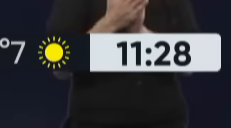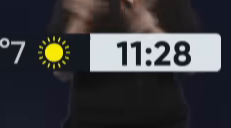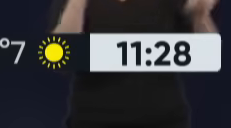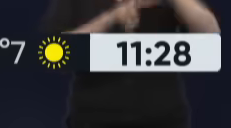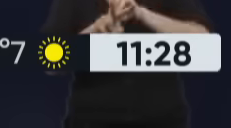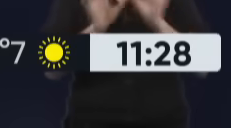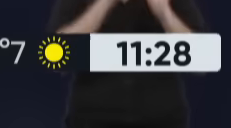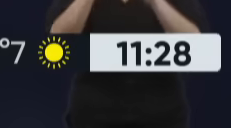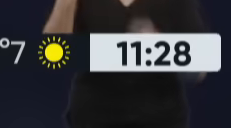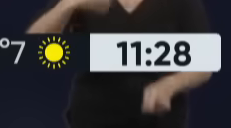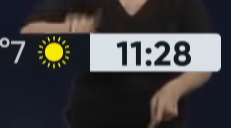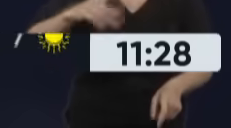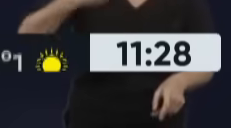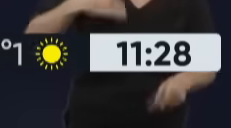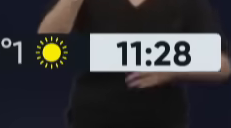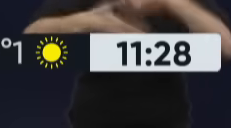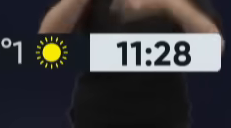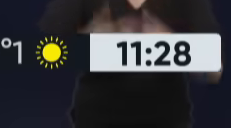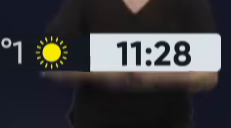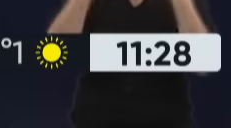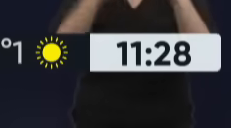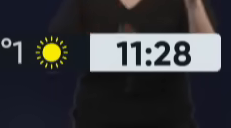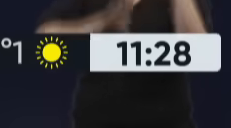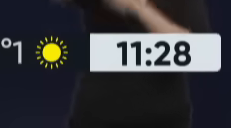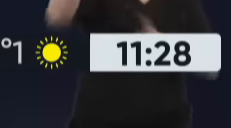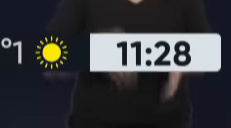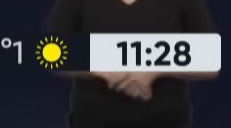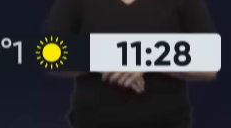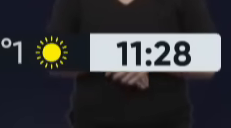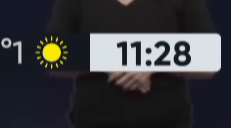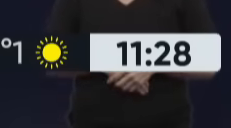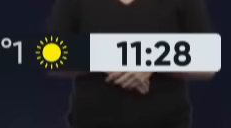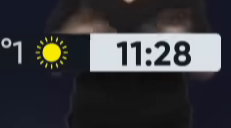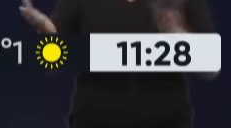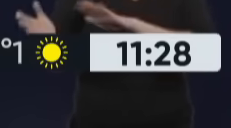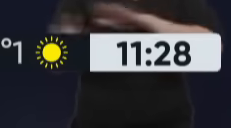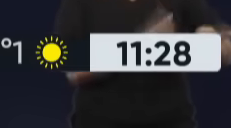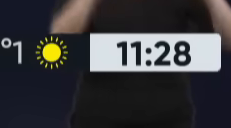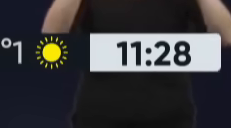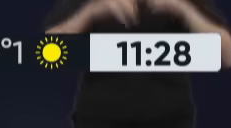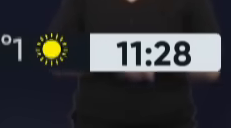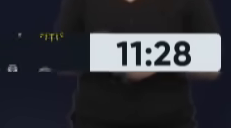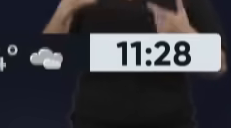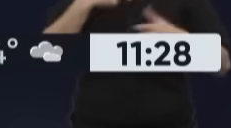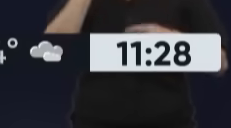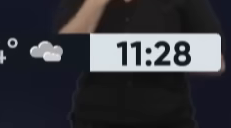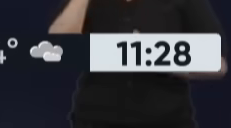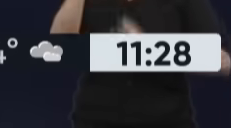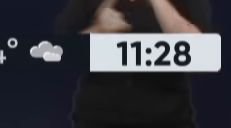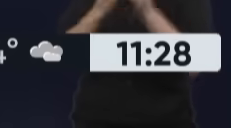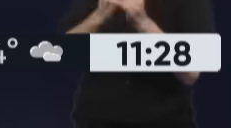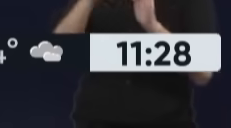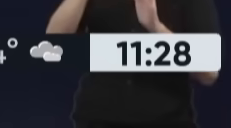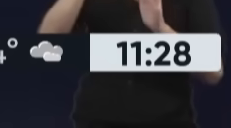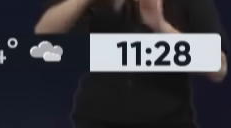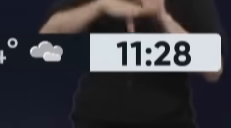países normales, que es de donde nunca nos debimos haber ido. En otro orden de cosas, contarles que en el marco del Plan de